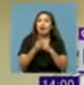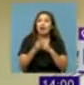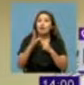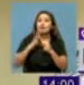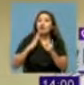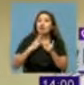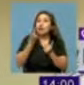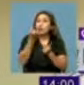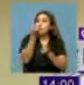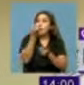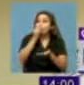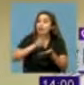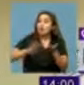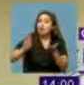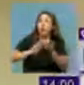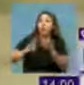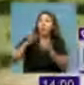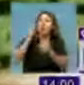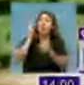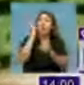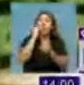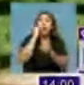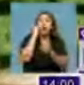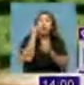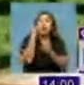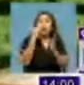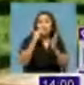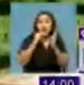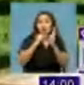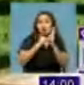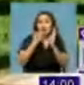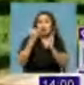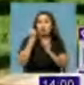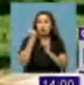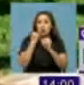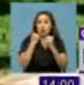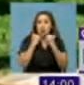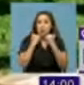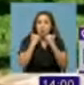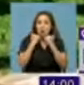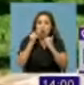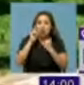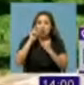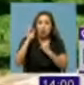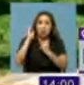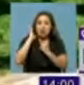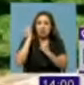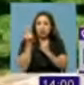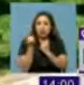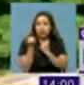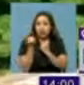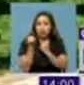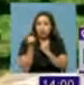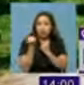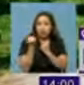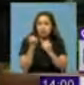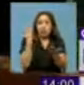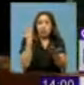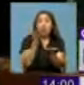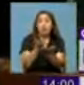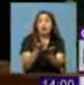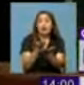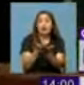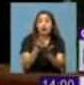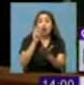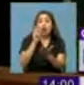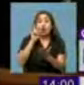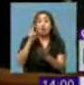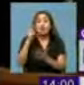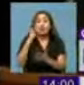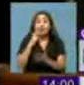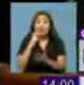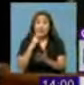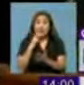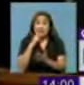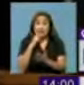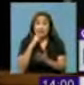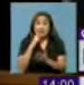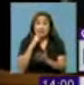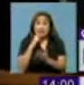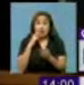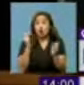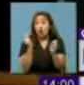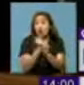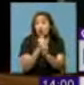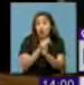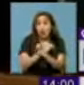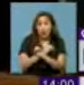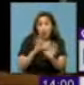déficit mayor de 41 millones de pesos en el año 2016. Todavía no presenté el informe 2017, que creo que lo vamos a